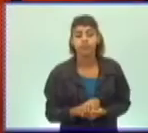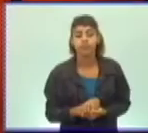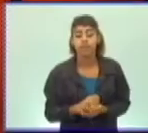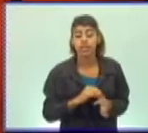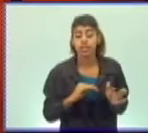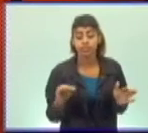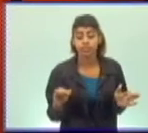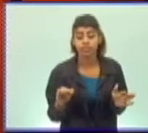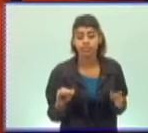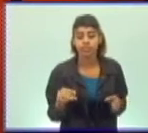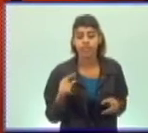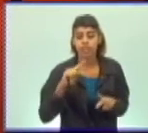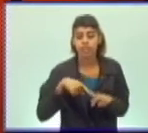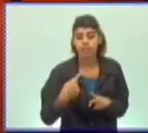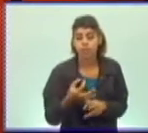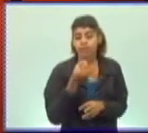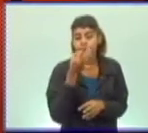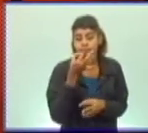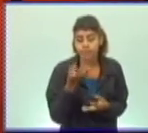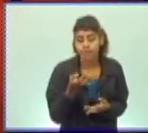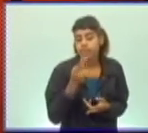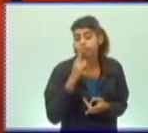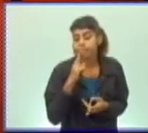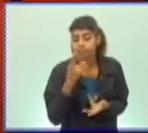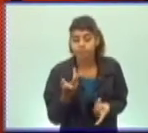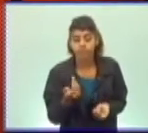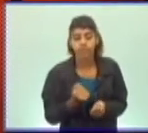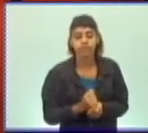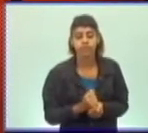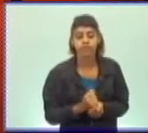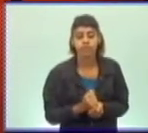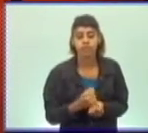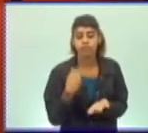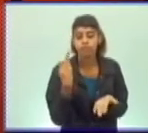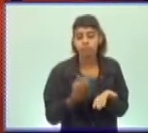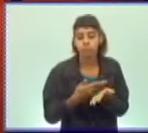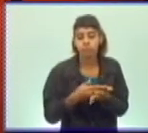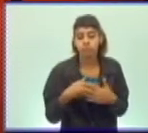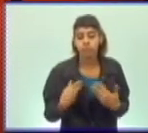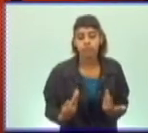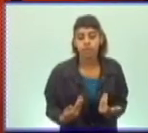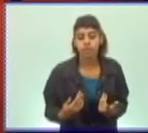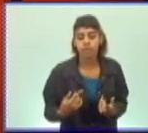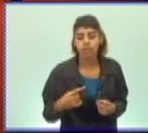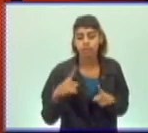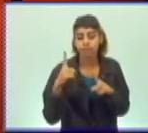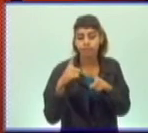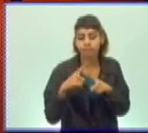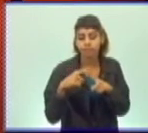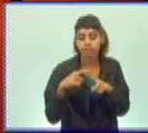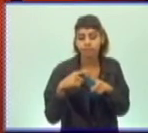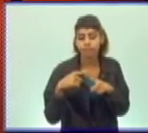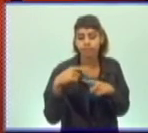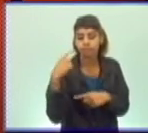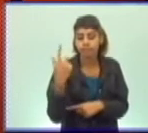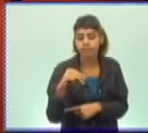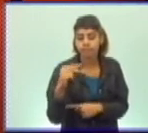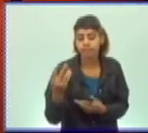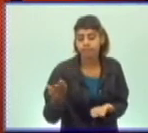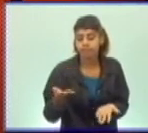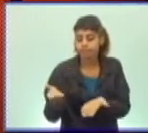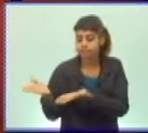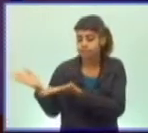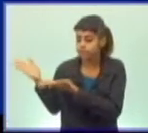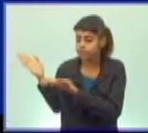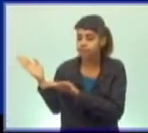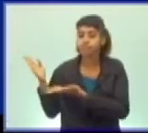Entonces, después de analizadas estas respuestas, les propongo entonces que ustedes realicen la siguiente actividad independiente.